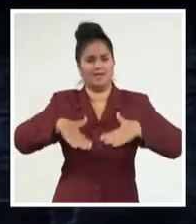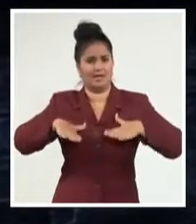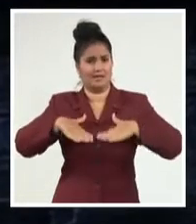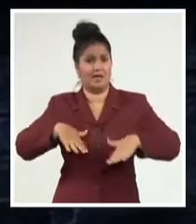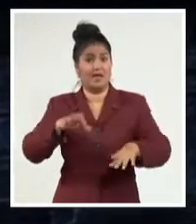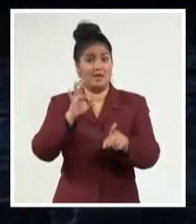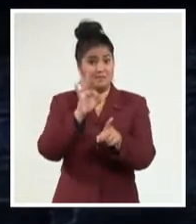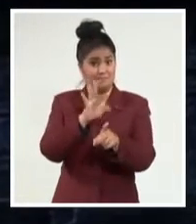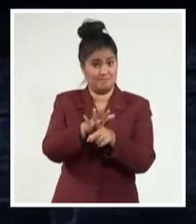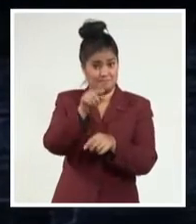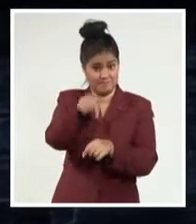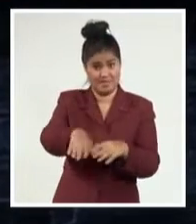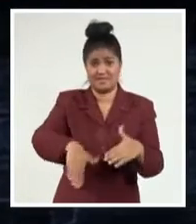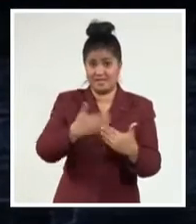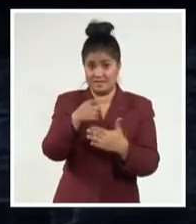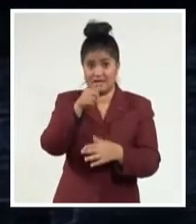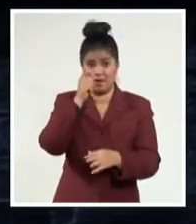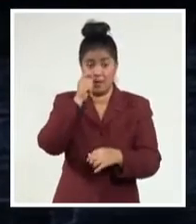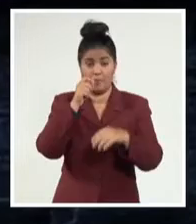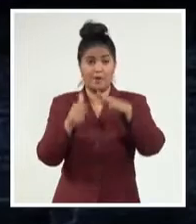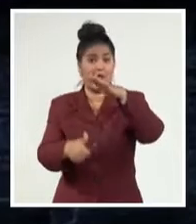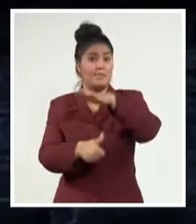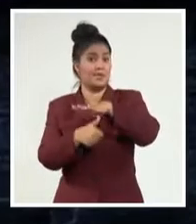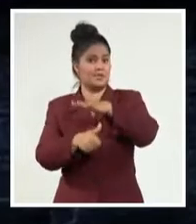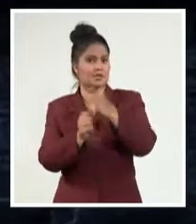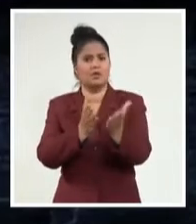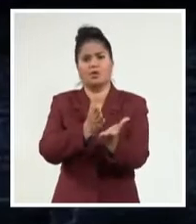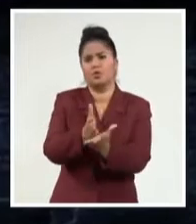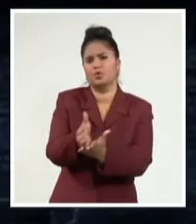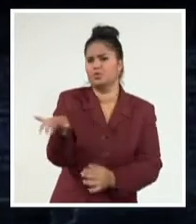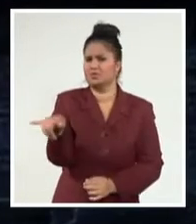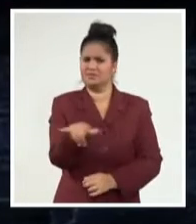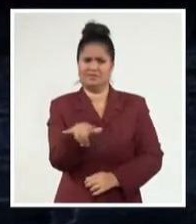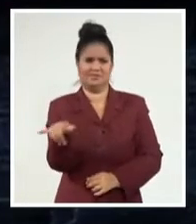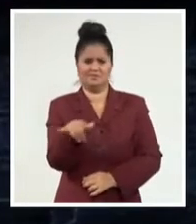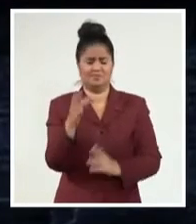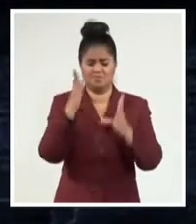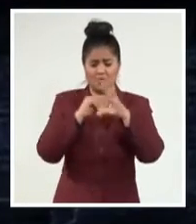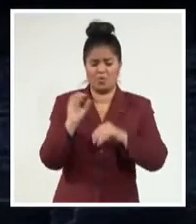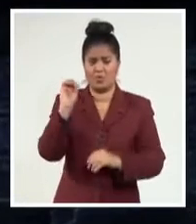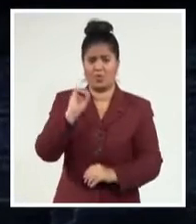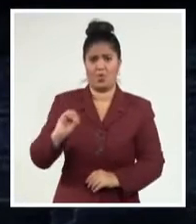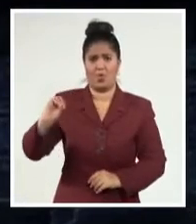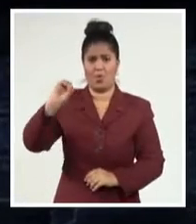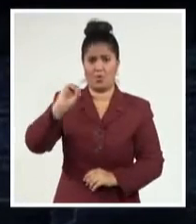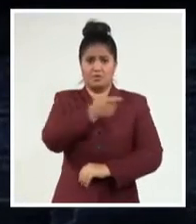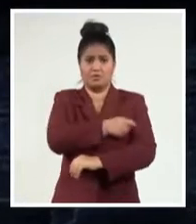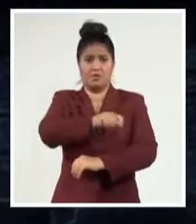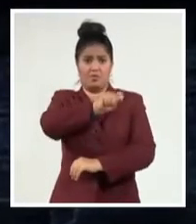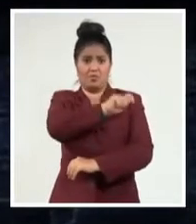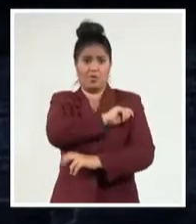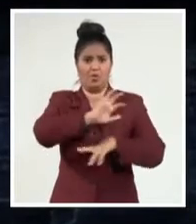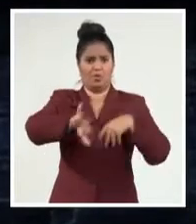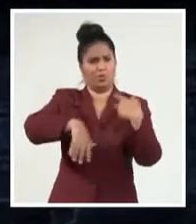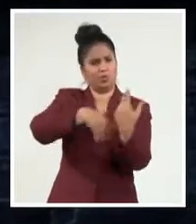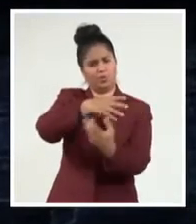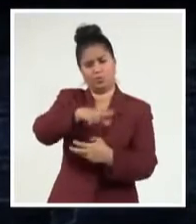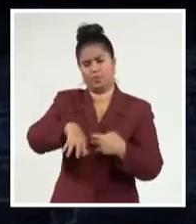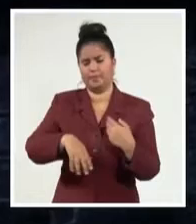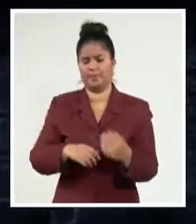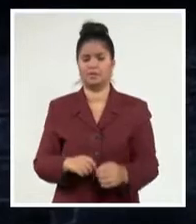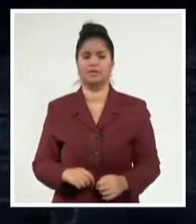cero, pues eso hasta el mismísimo maestro rural sindicalista, devenido presidente sorpresa, pues ha